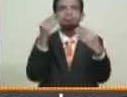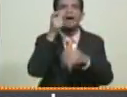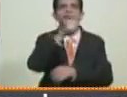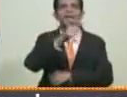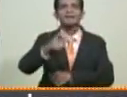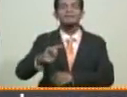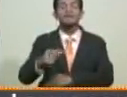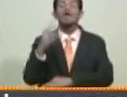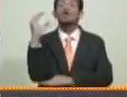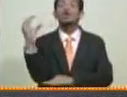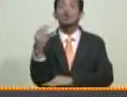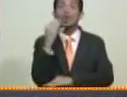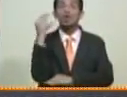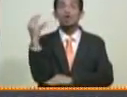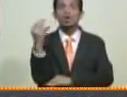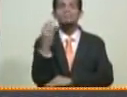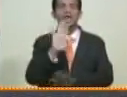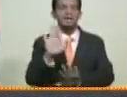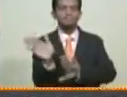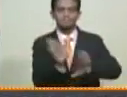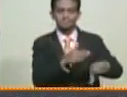Colombia entrando a la OTAN.